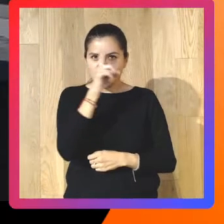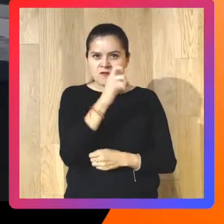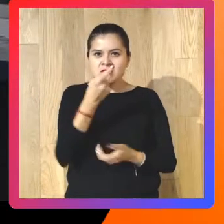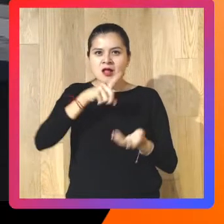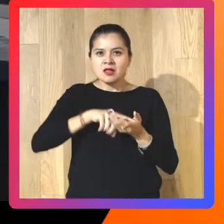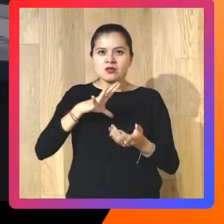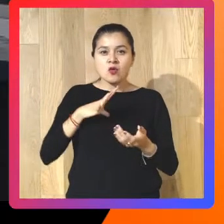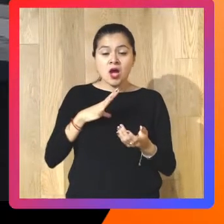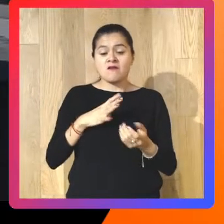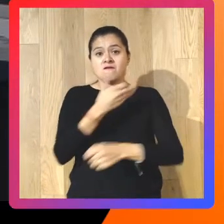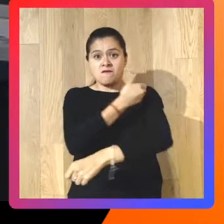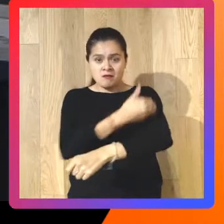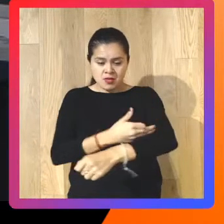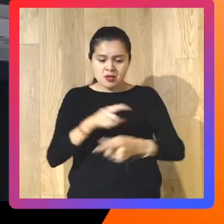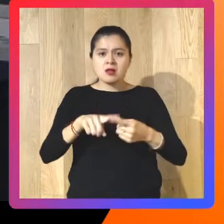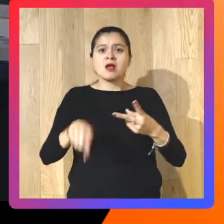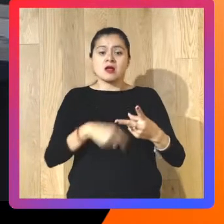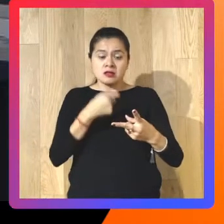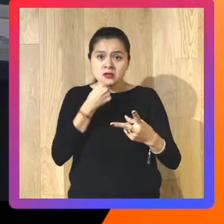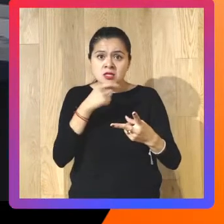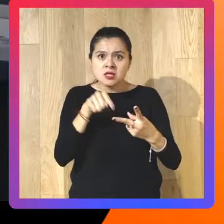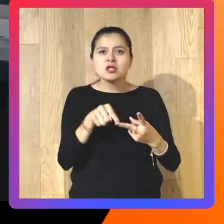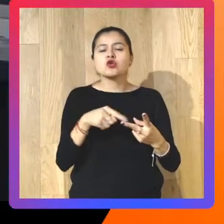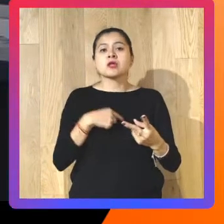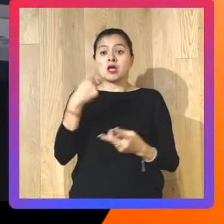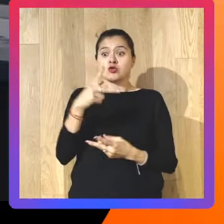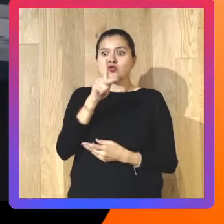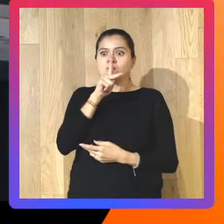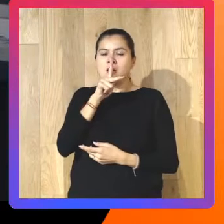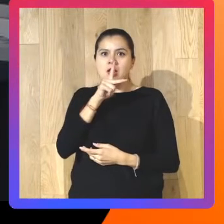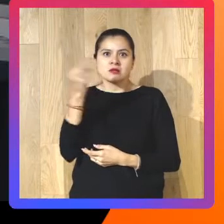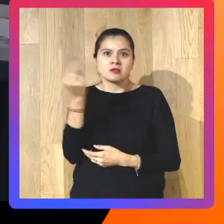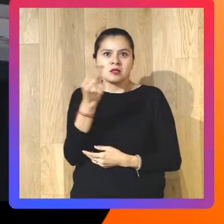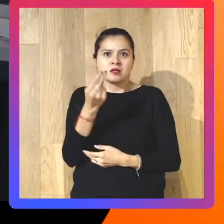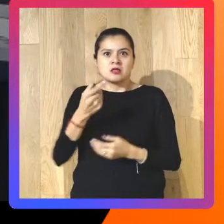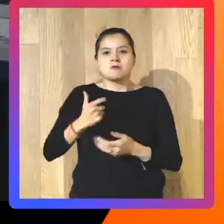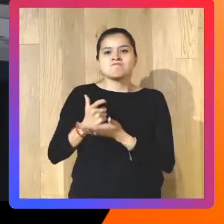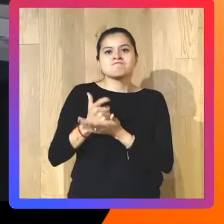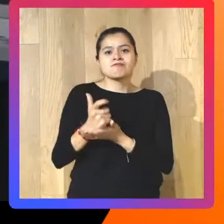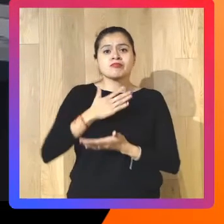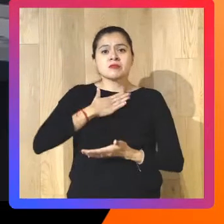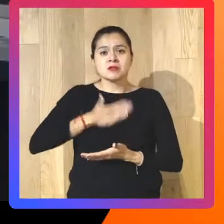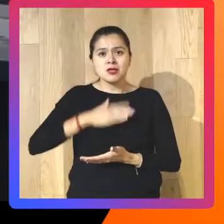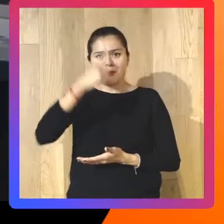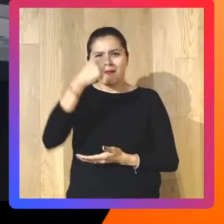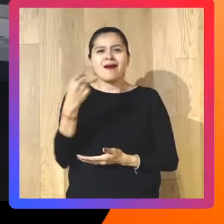hay familias y hay niños que necesitan que sus papás tengan un salario digno para tener